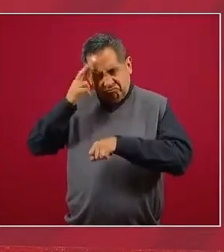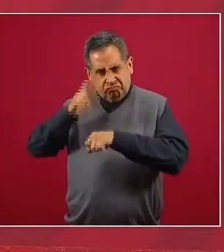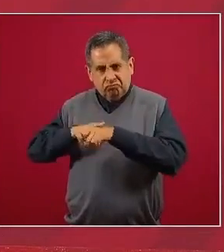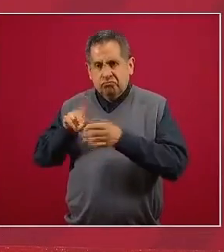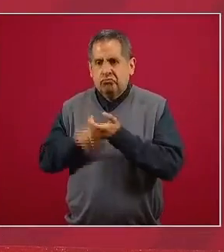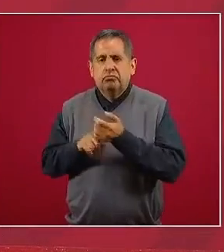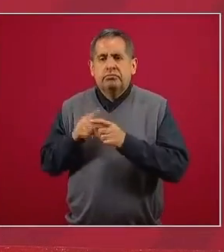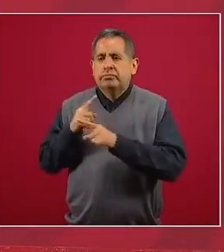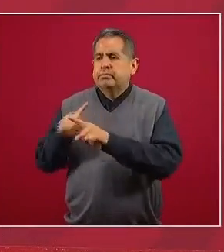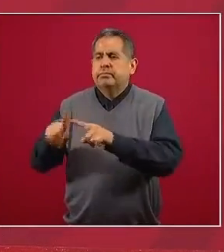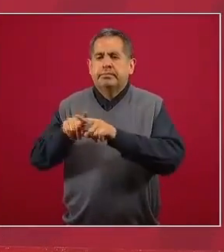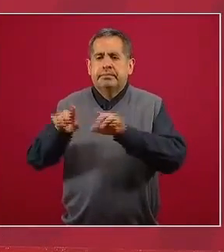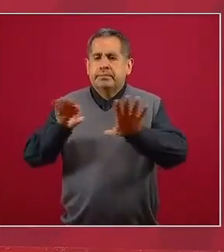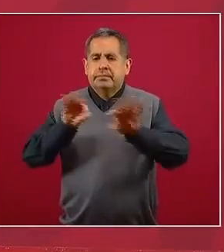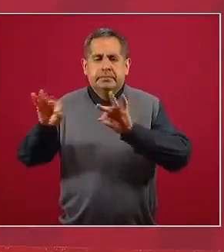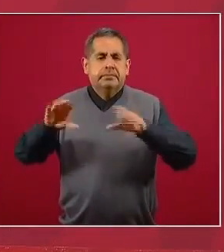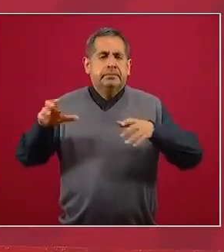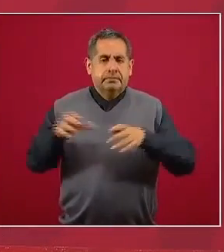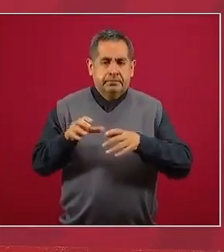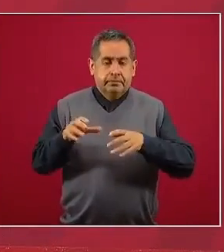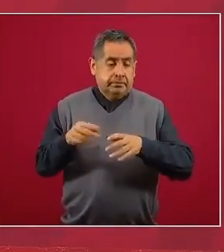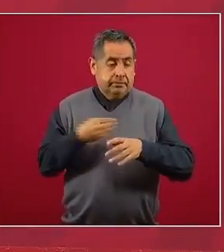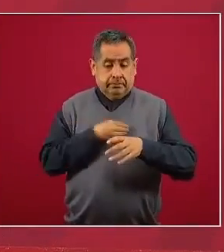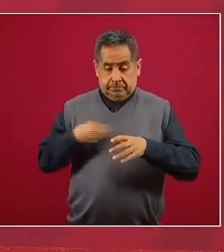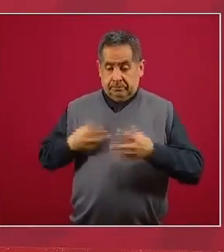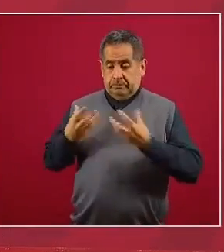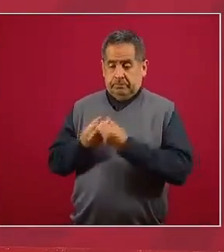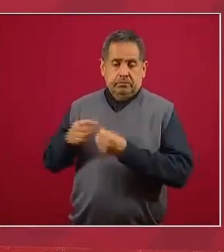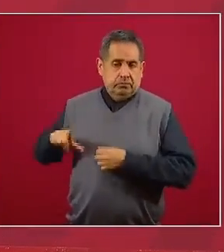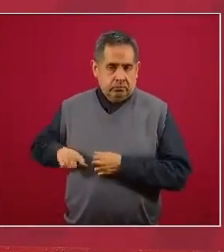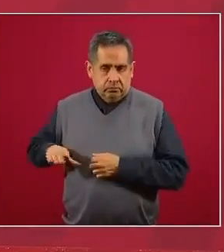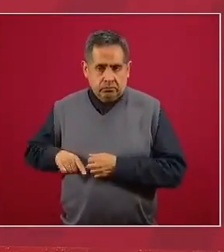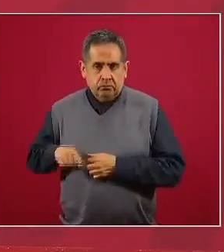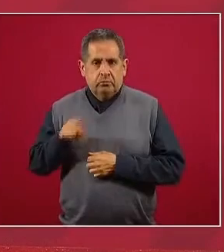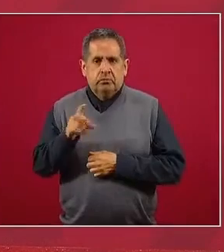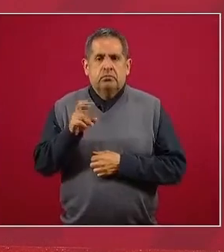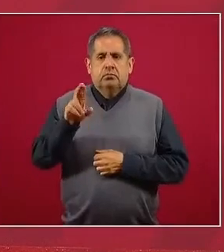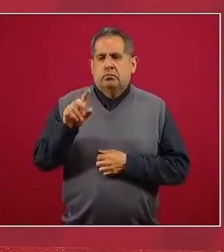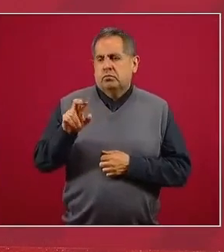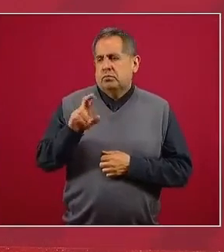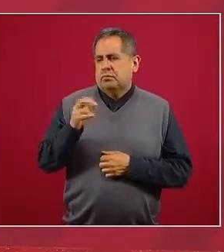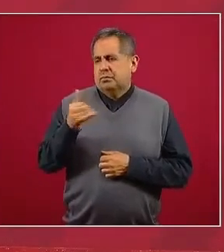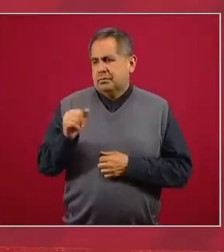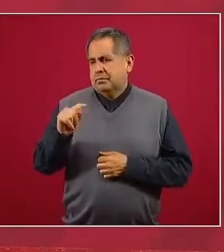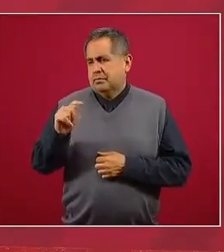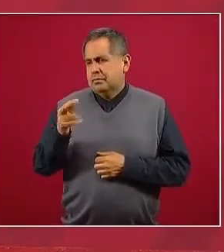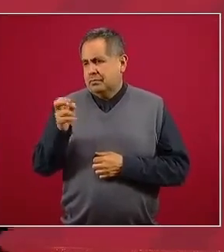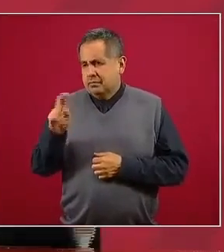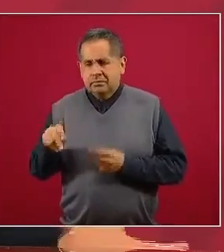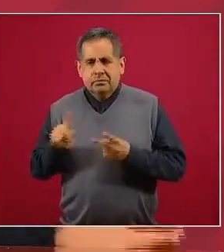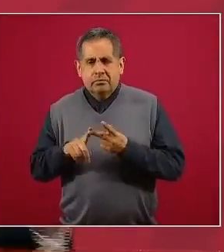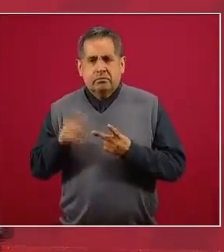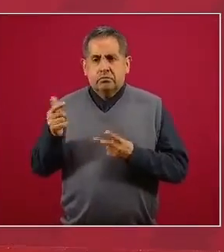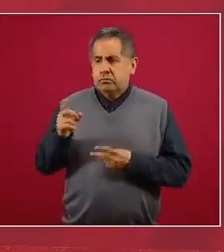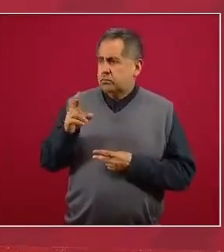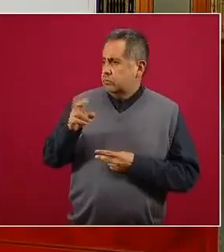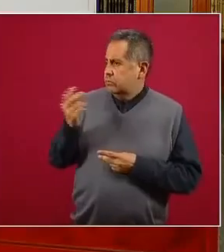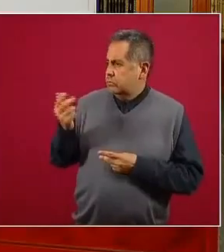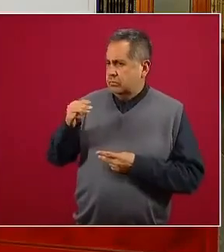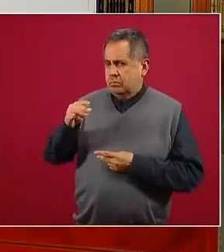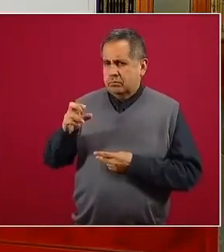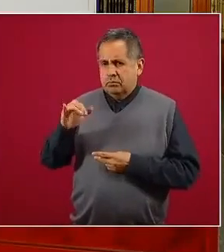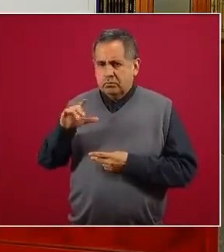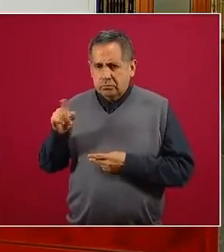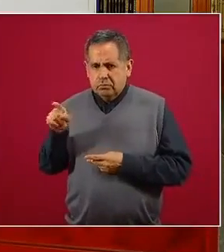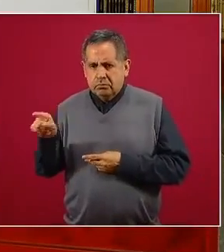Está conformado por algunas personas que son miembros del gobierno. Está ahí el doctor Reyes Terán, está ahí la doctora Álvarez Builla, está el doctor Mauricio